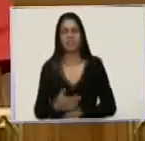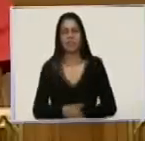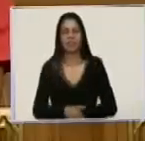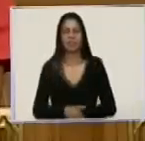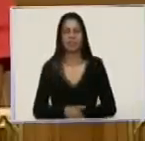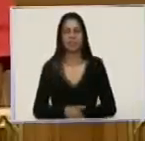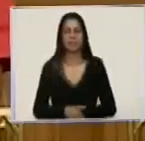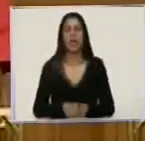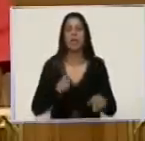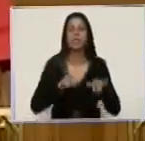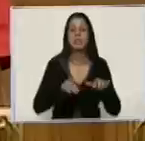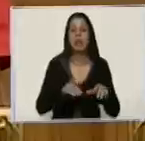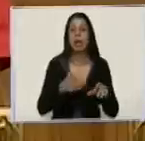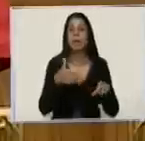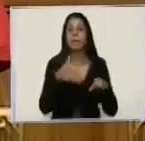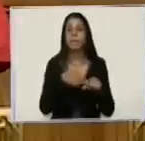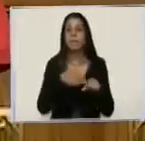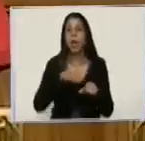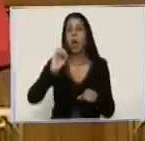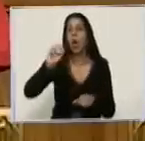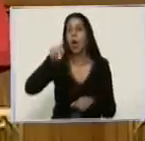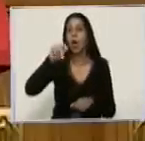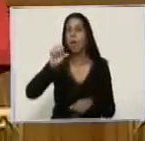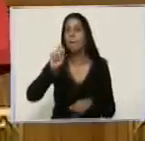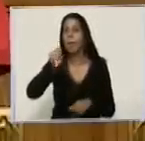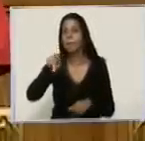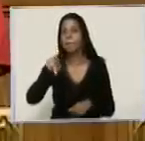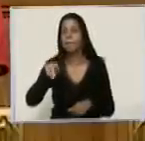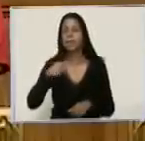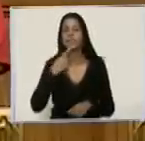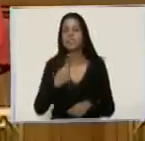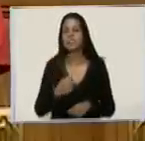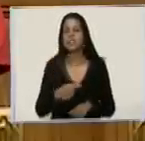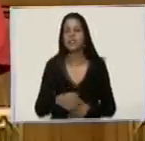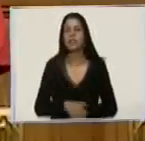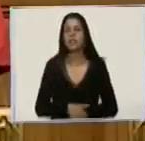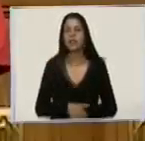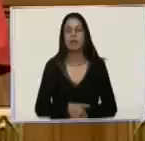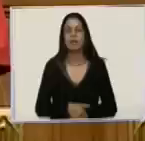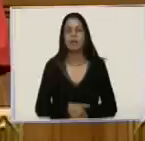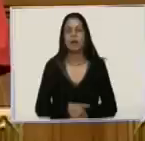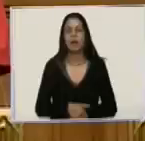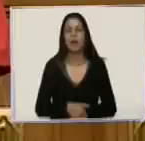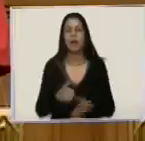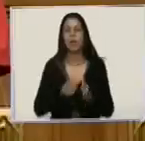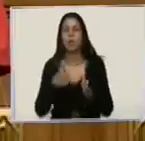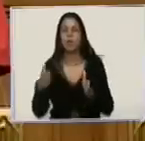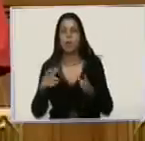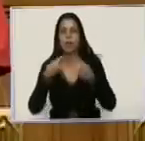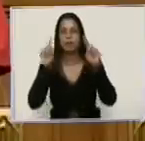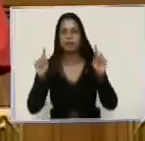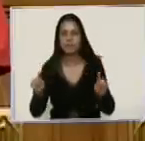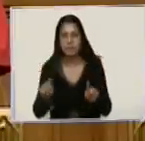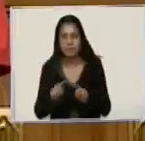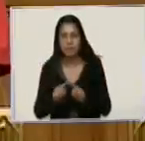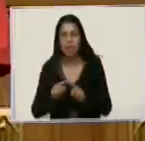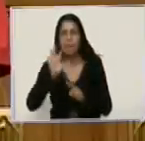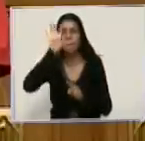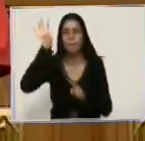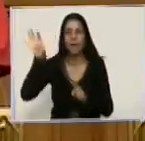reservas petroleras, pues OPEP, que hay un cuadro bien interesante. Te dice, fuera de la OPEP, o sea, en los países que no pertenecen a la